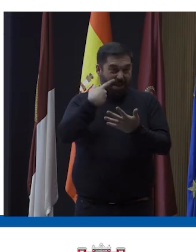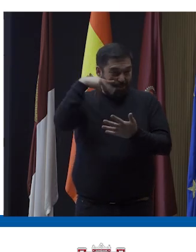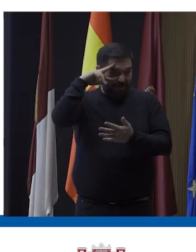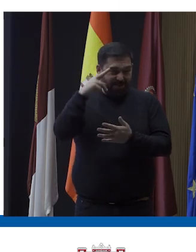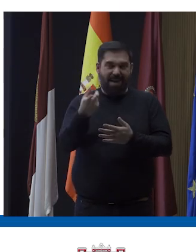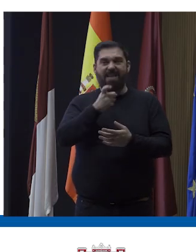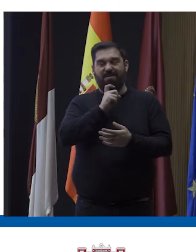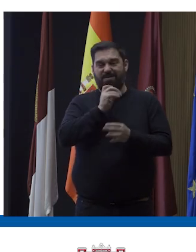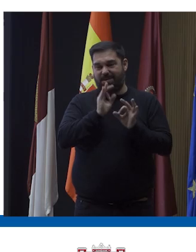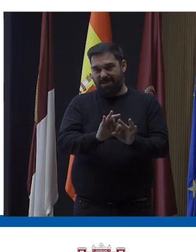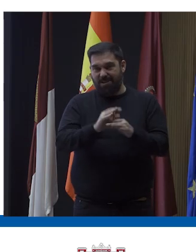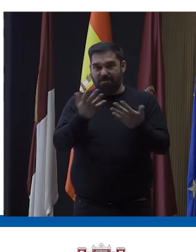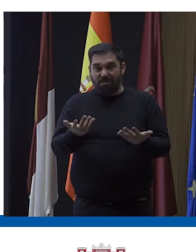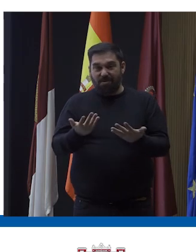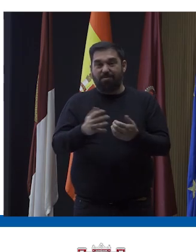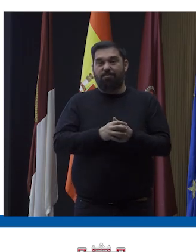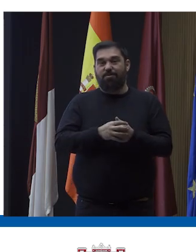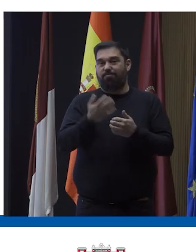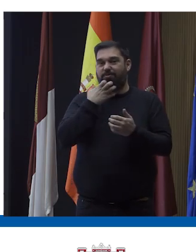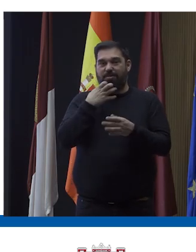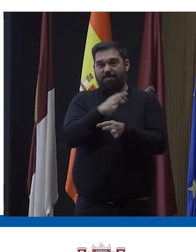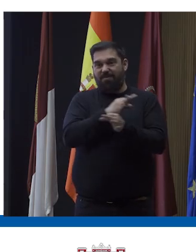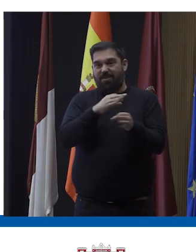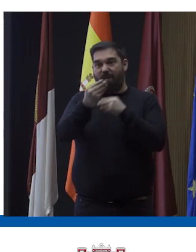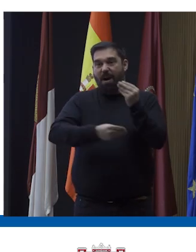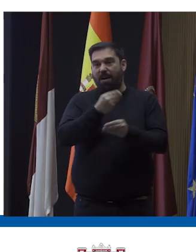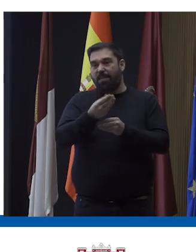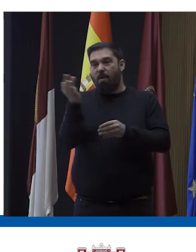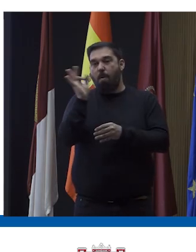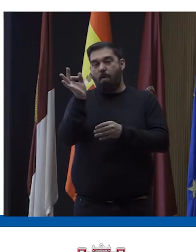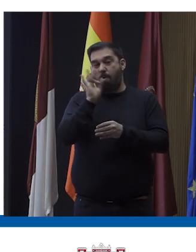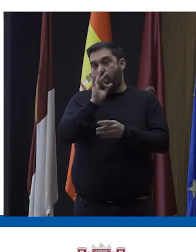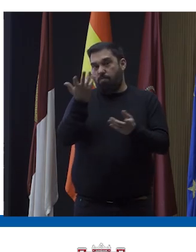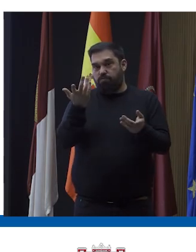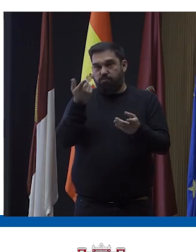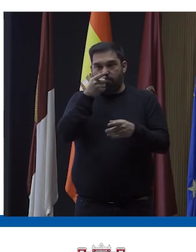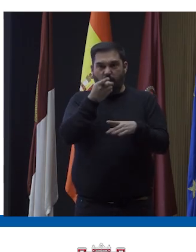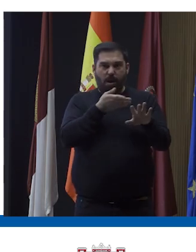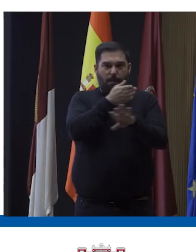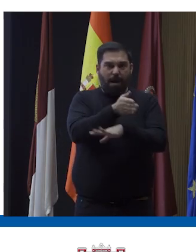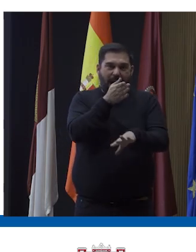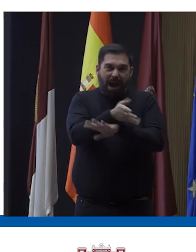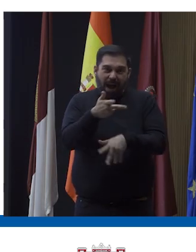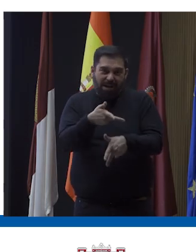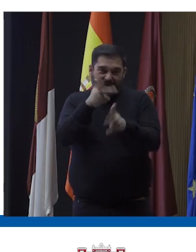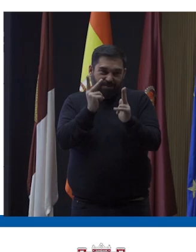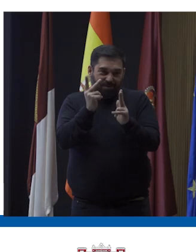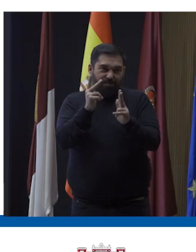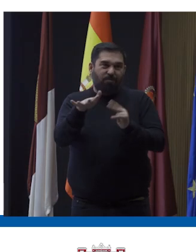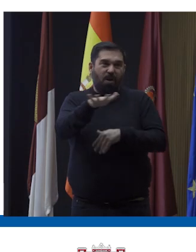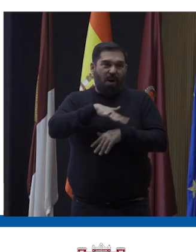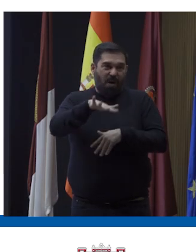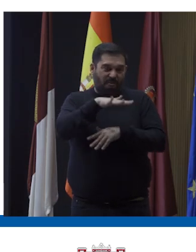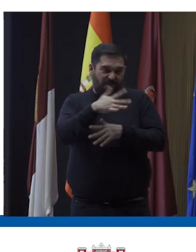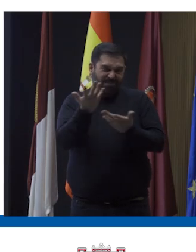bien. Entonces, casi que o lo haces perfecto, o claro, vas a un sitio, si puedes permitírtelo, ir a un sitio que te hagan el